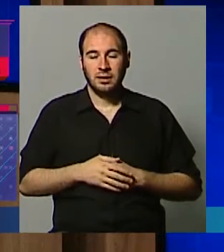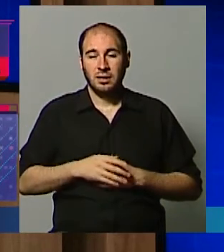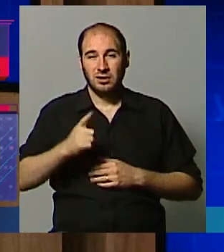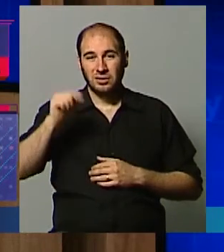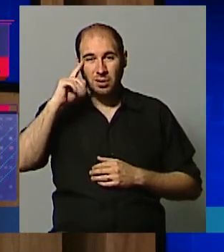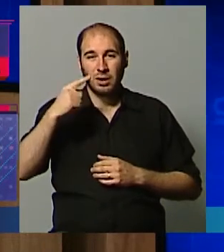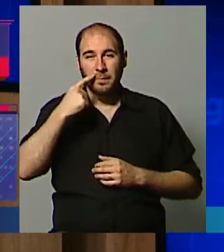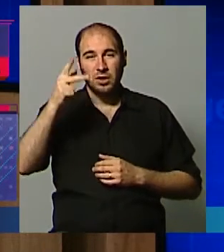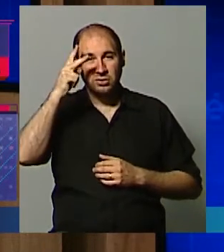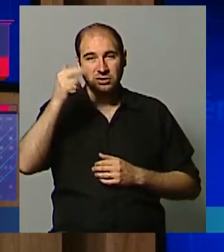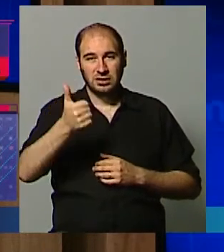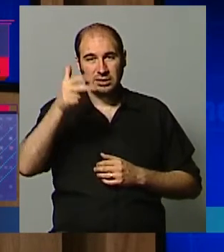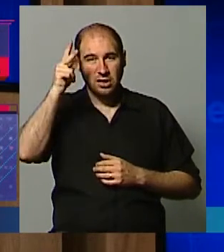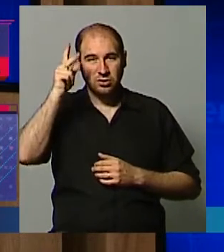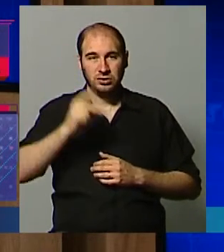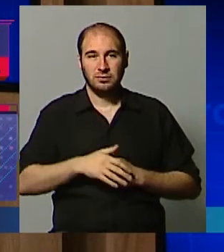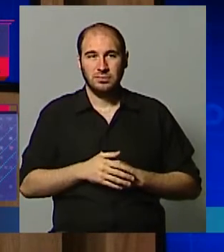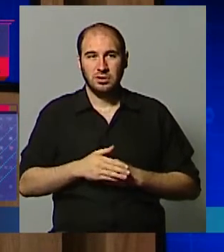en cuenta que en 1868